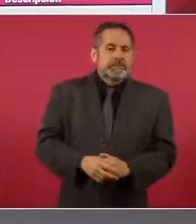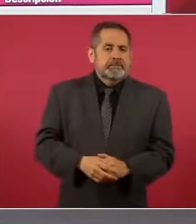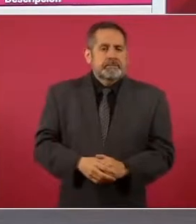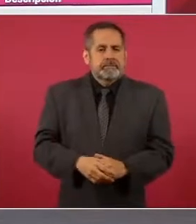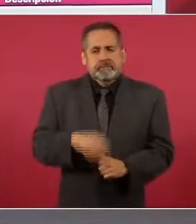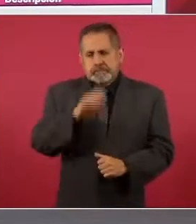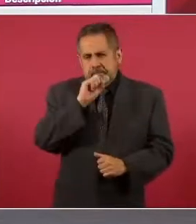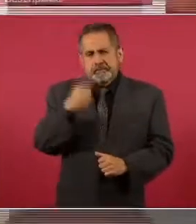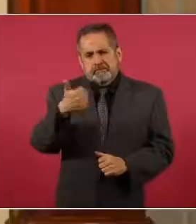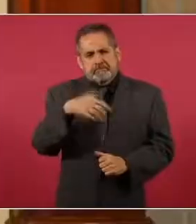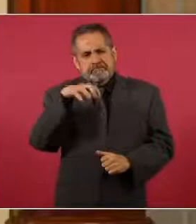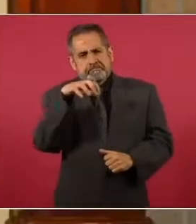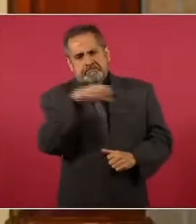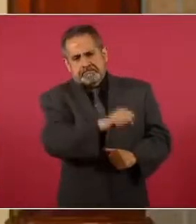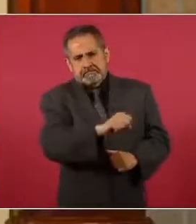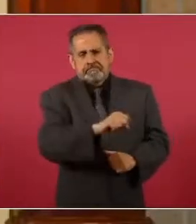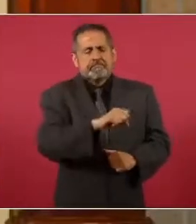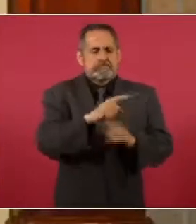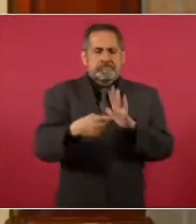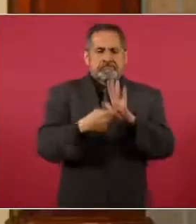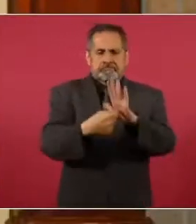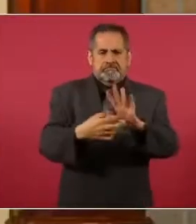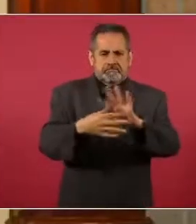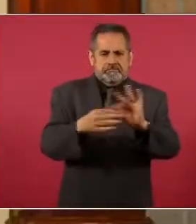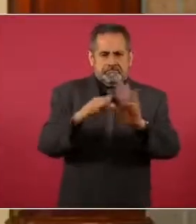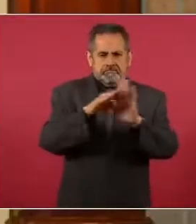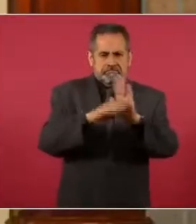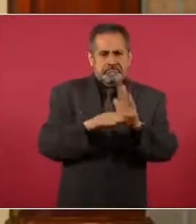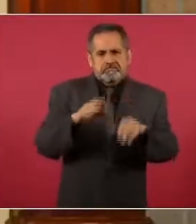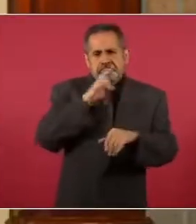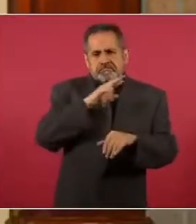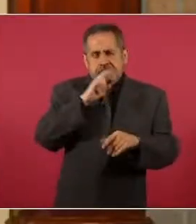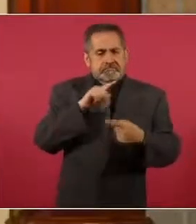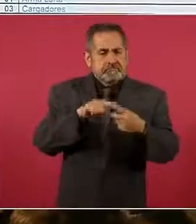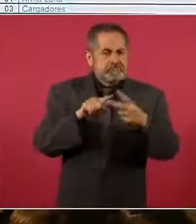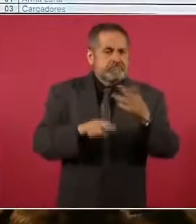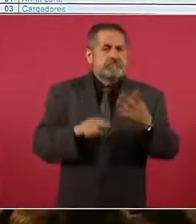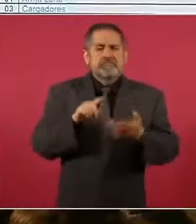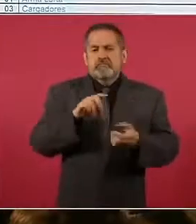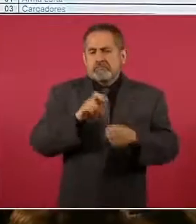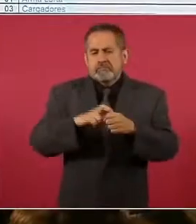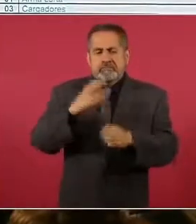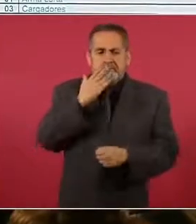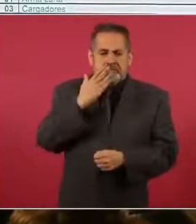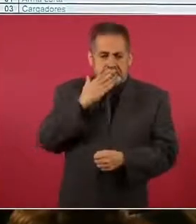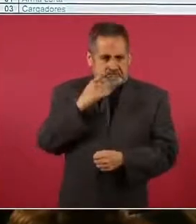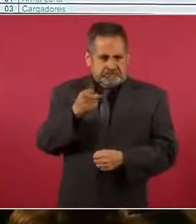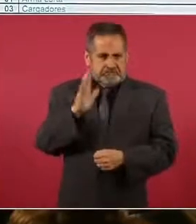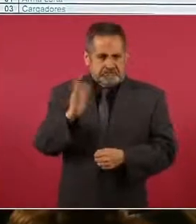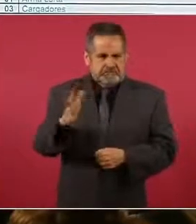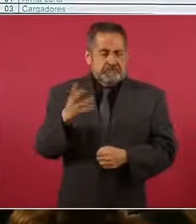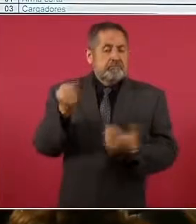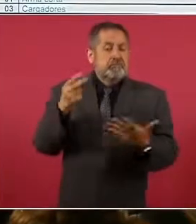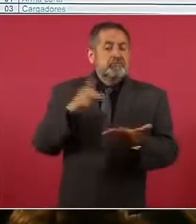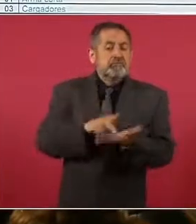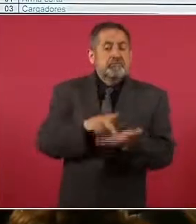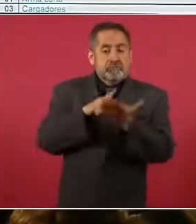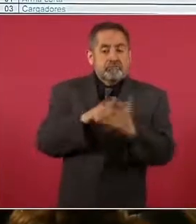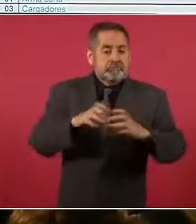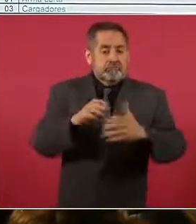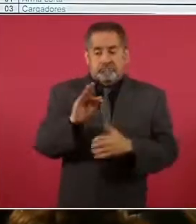diferentes detenciones que daremos cuenta de manera más rápida. En Querobavi, Sonora, un detenido con 9 kilogramos